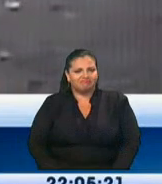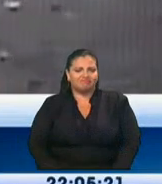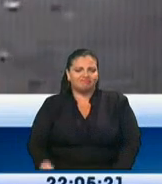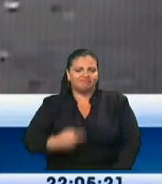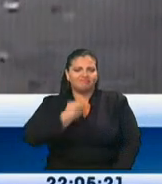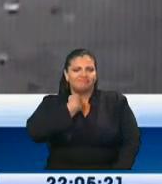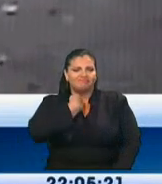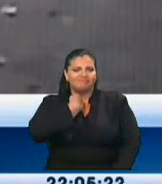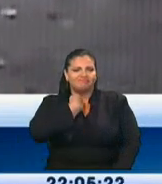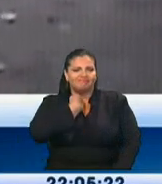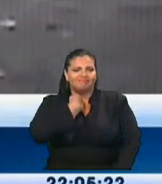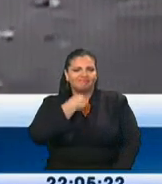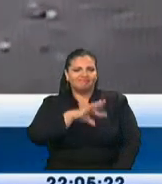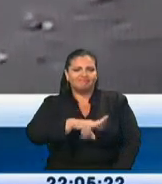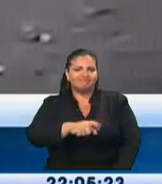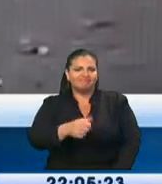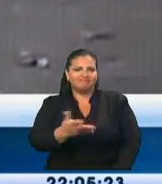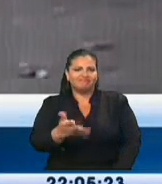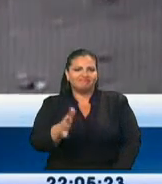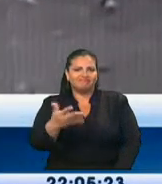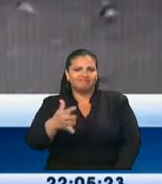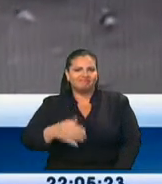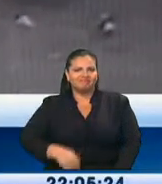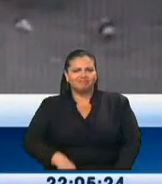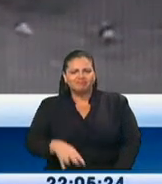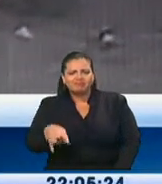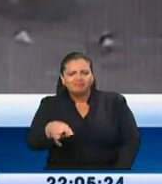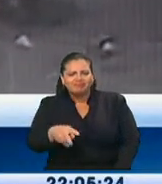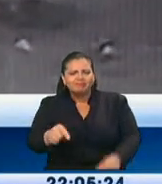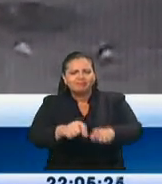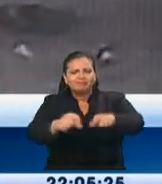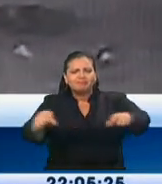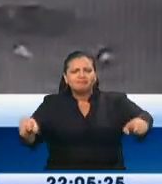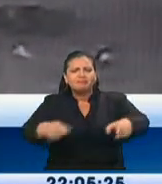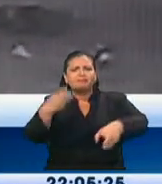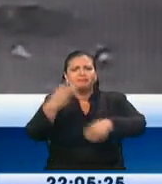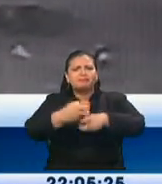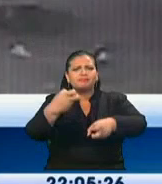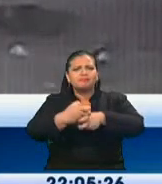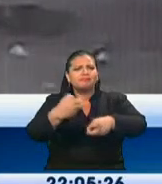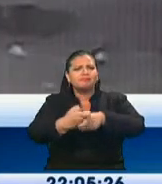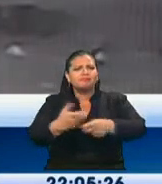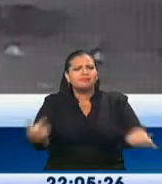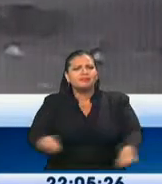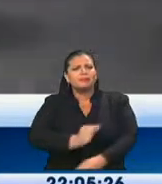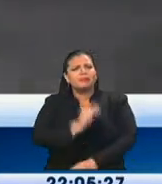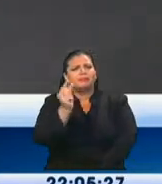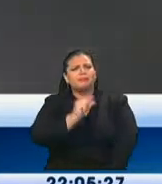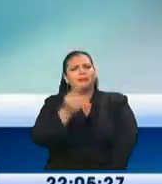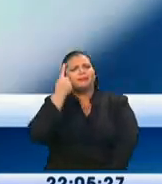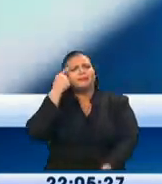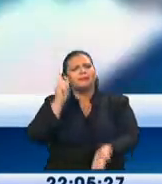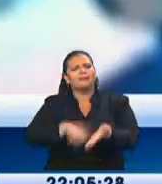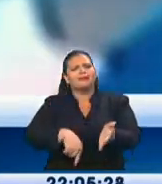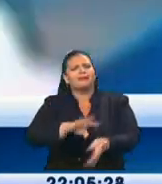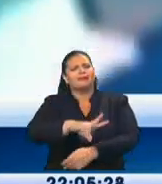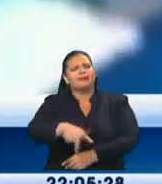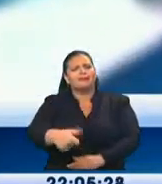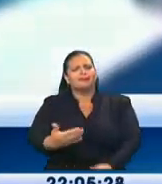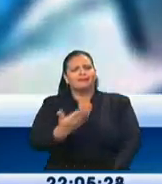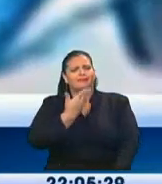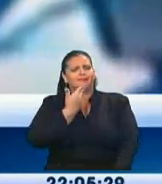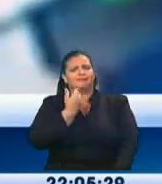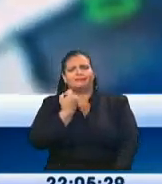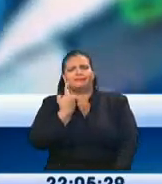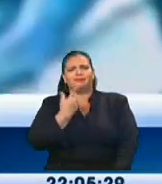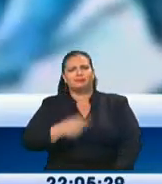que costarán, me imagino, un par de dólares. Pienso yo que es para la droga, porque no es algo de valor. No es